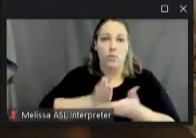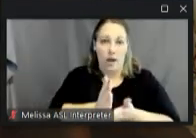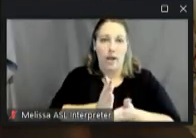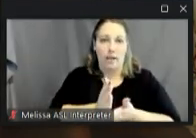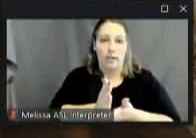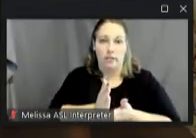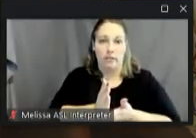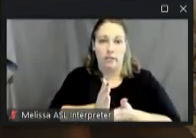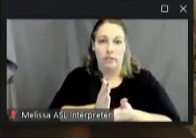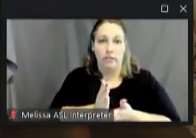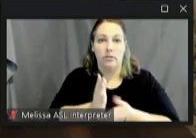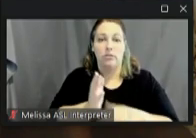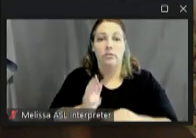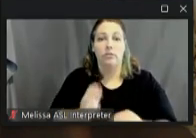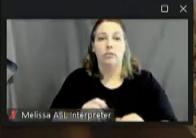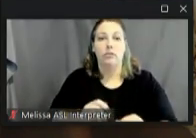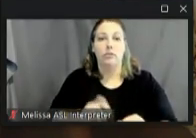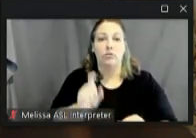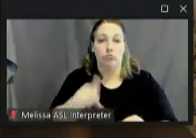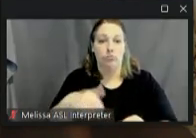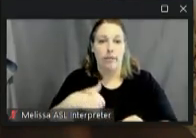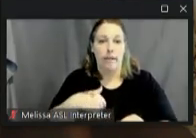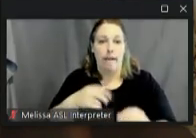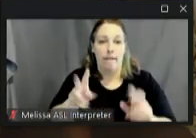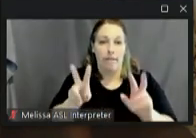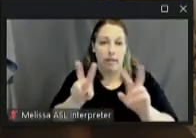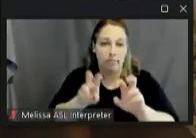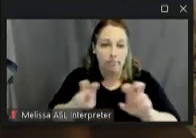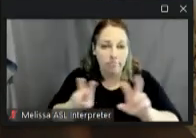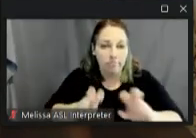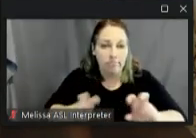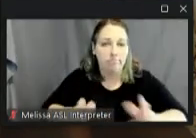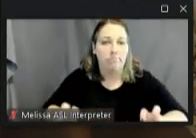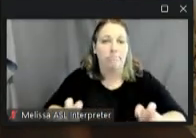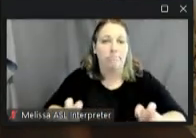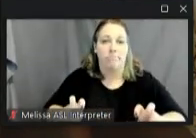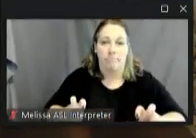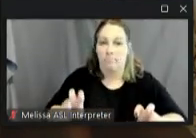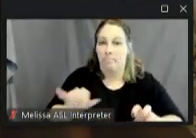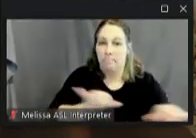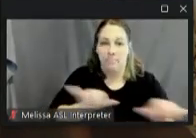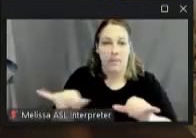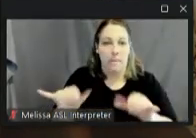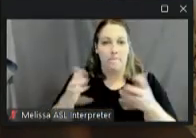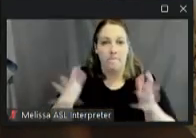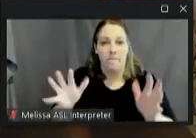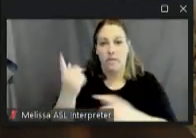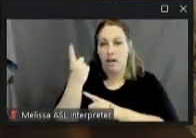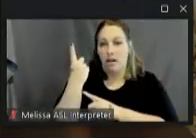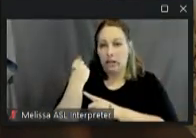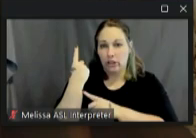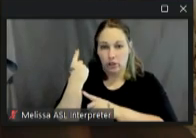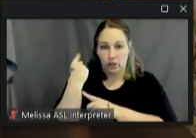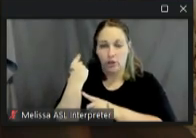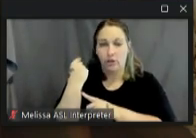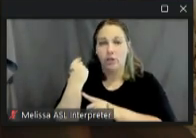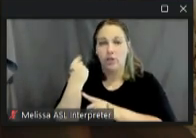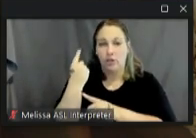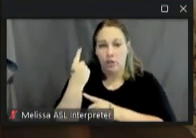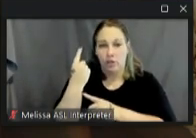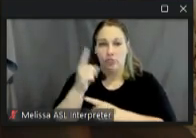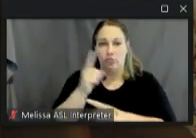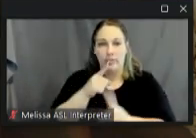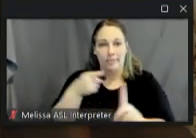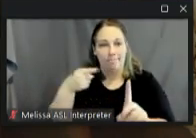país el año pasado, para evidenciar la situación sobre el acceso de derechos sexuales